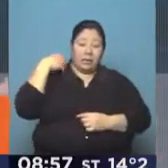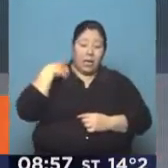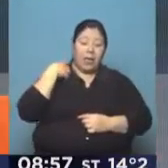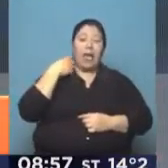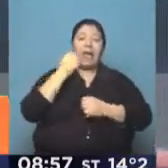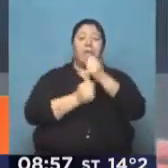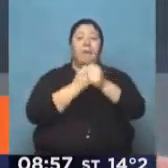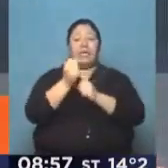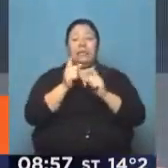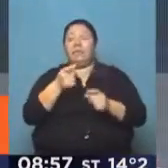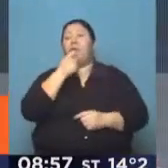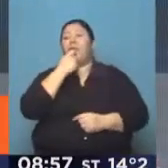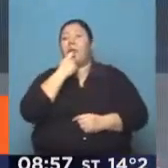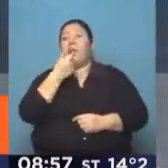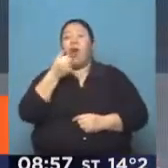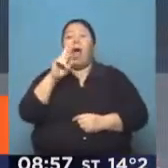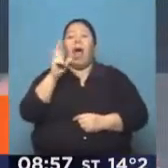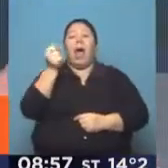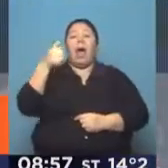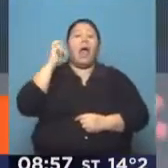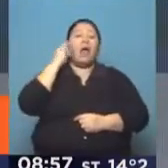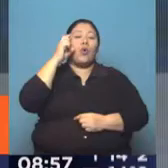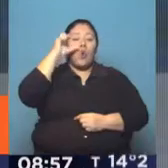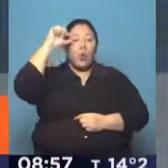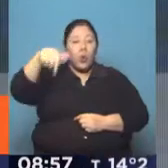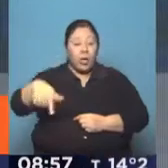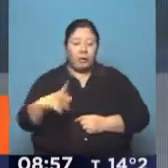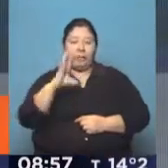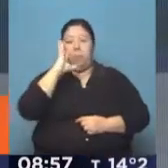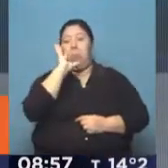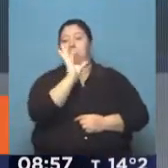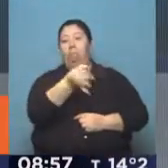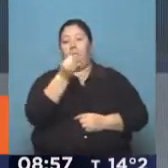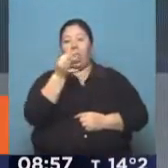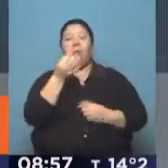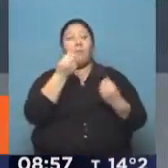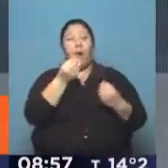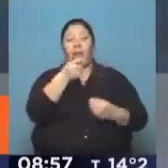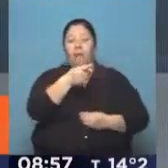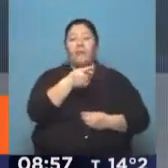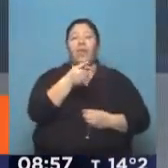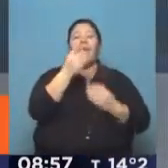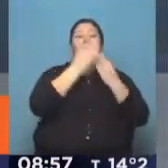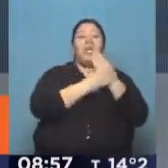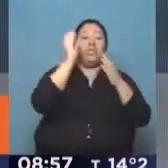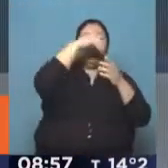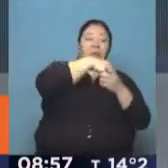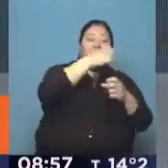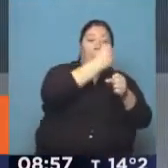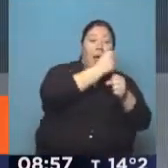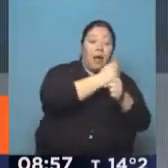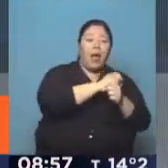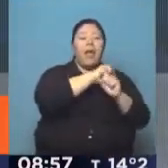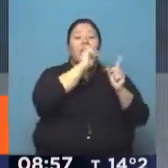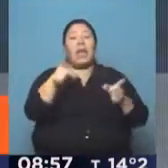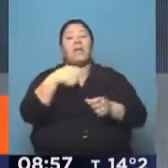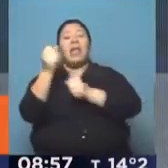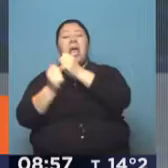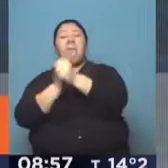no el caso aranguren es el más elocuente y evidente de que está de los dos lados del mostrador este como ministro de